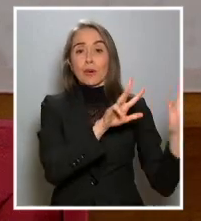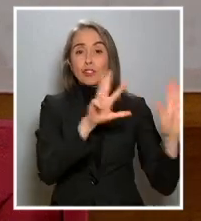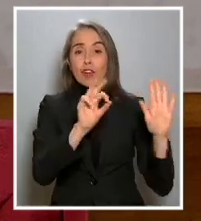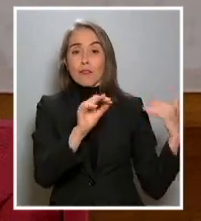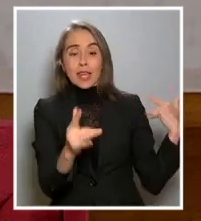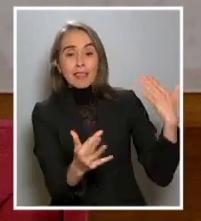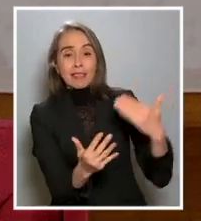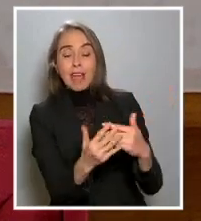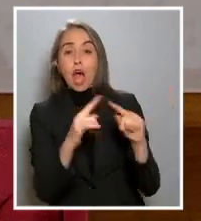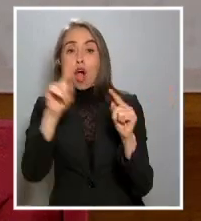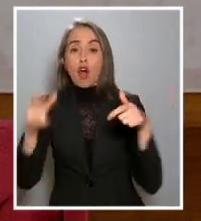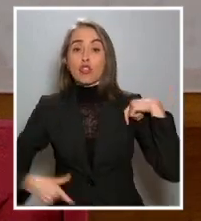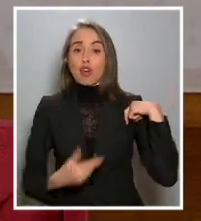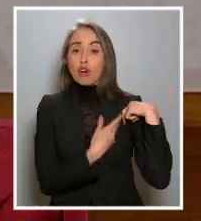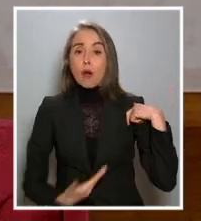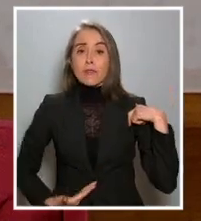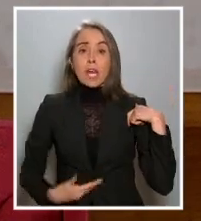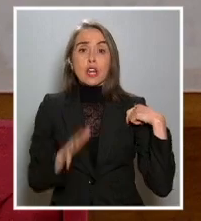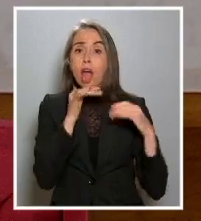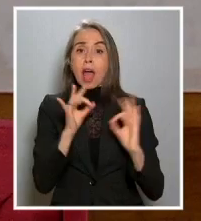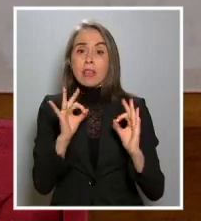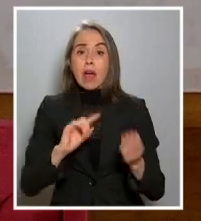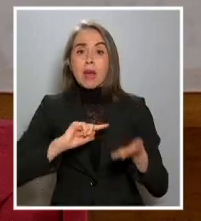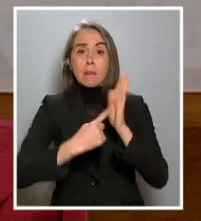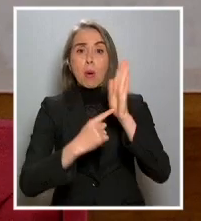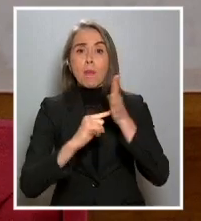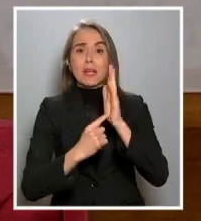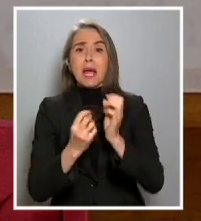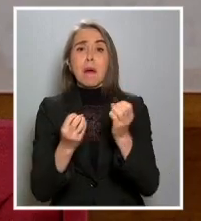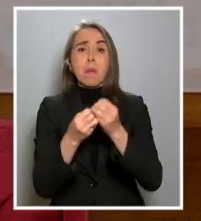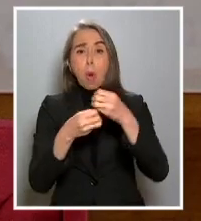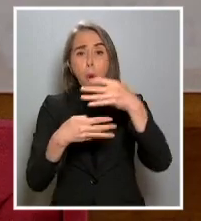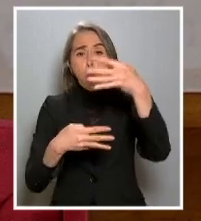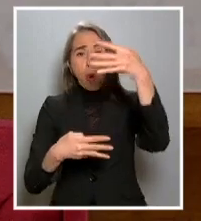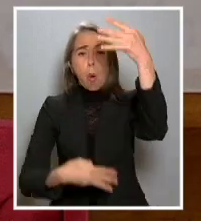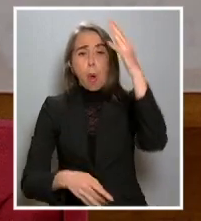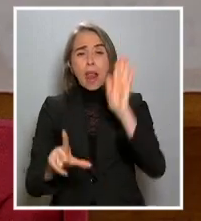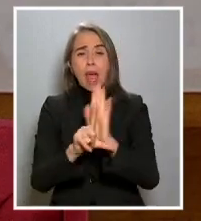otro gobierno había publicado tantas leyes sobre seguridad como la actual.